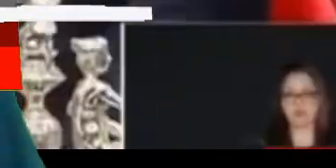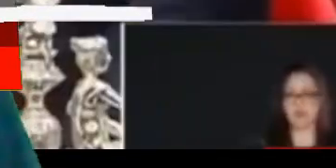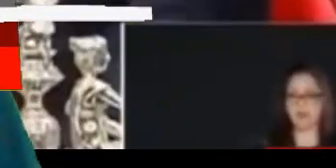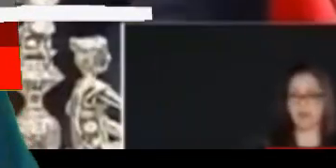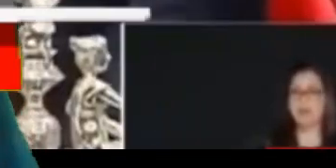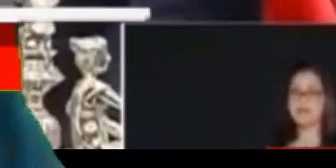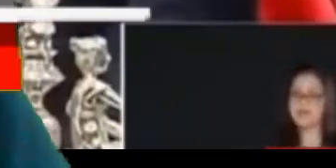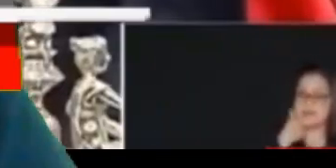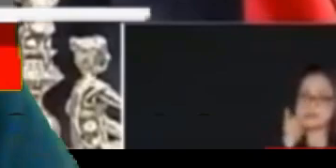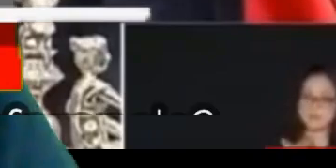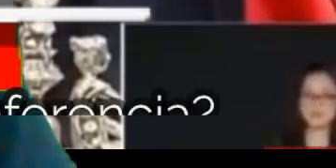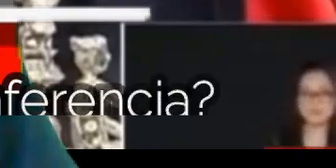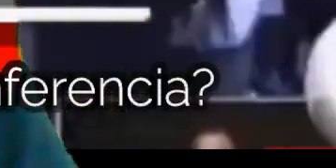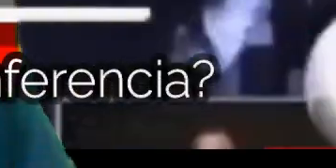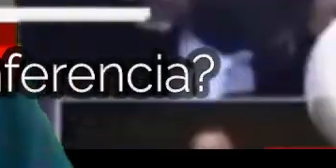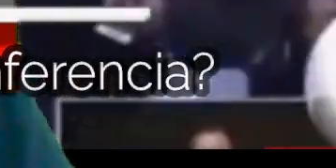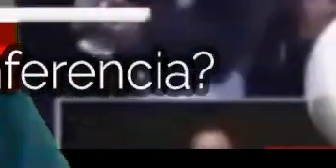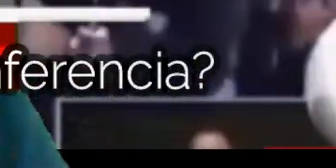mis tiempos.